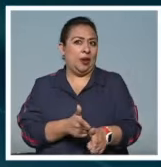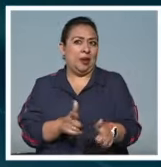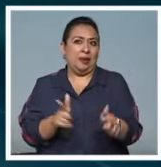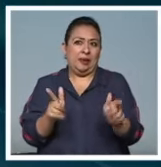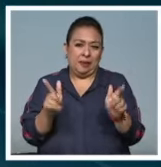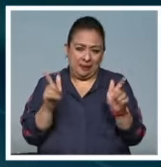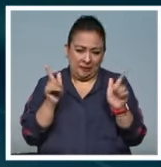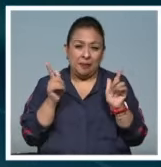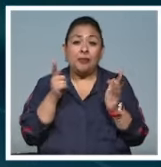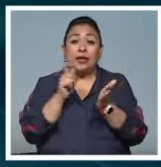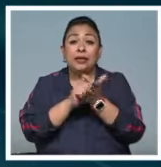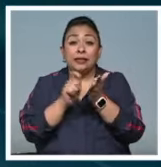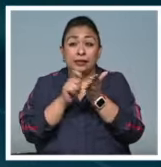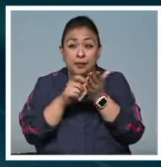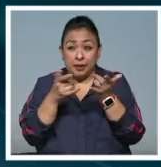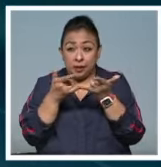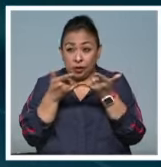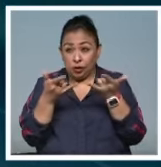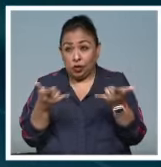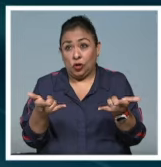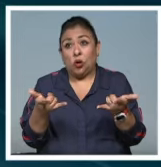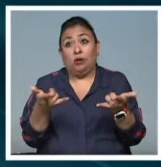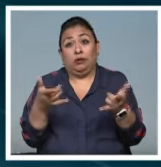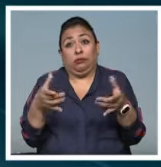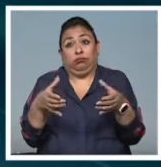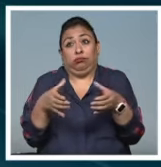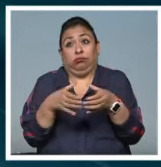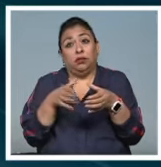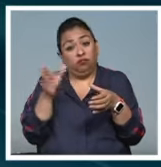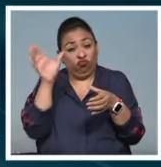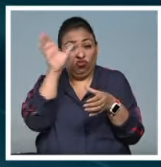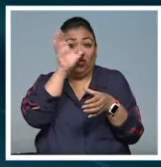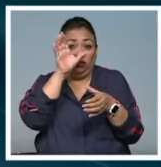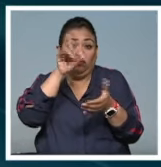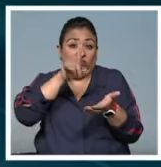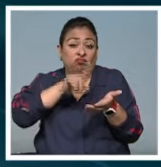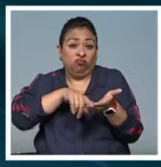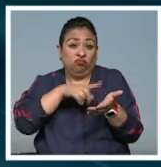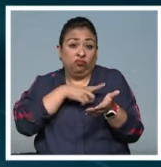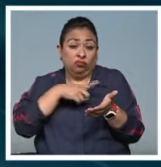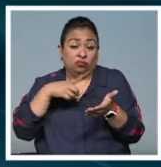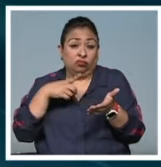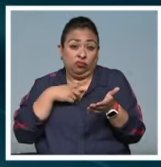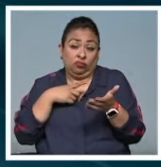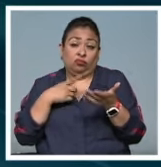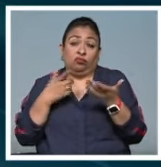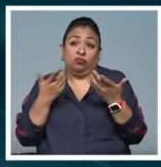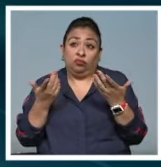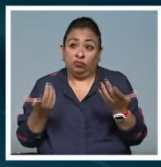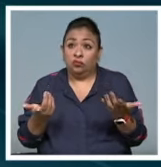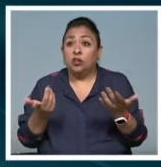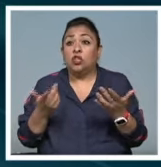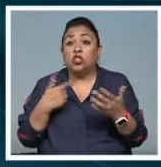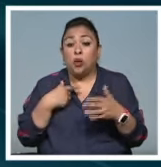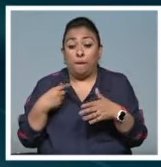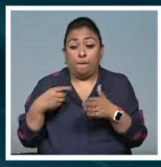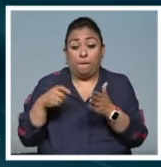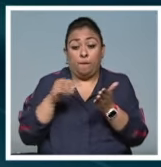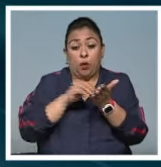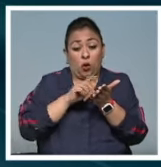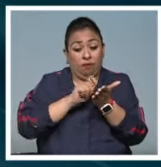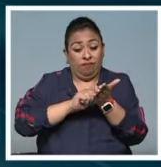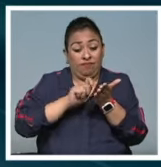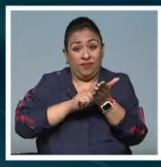cierta manera, porque escribir historia es una disciplina científica, ¿no? Entonces uno tiene que... Todo lo que uno dice en un texto